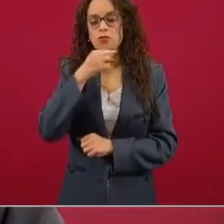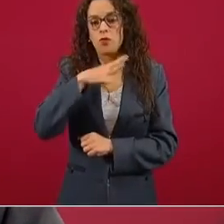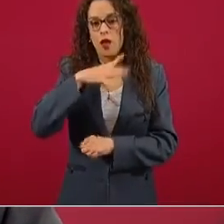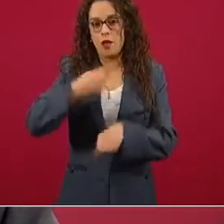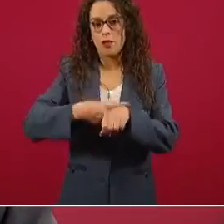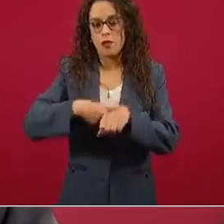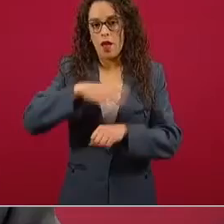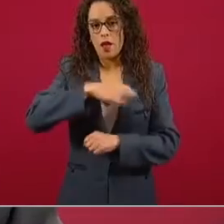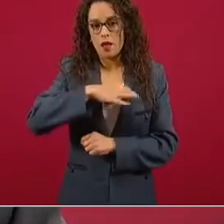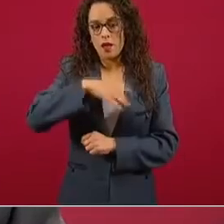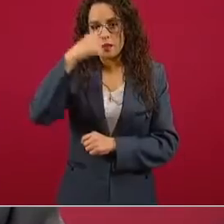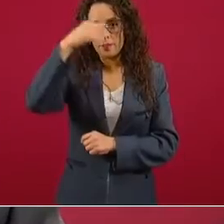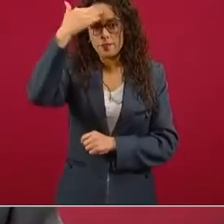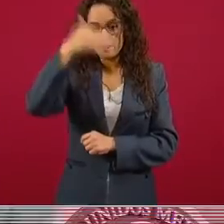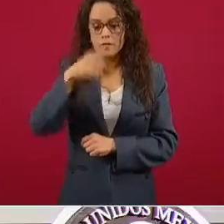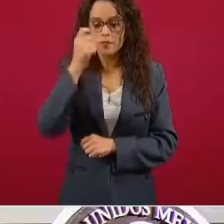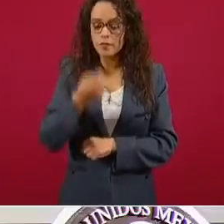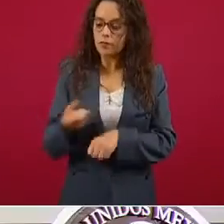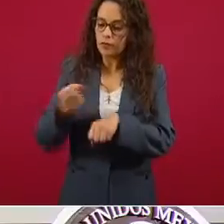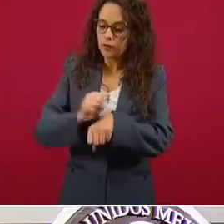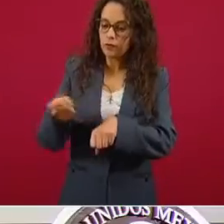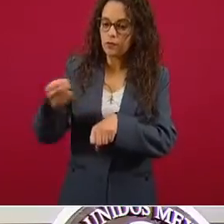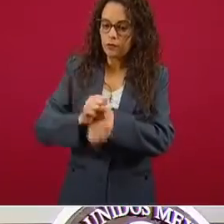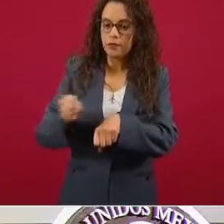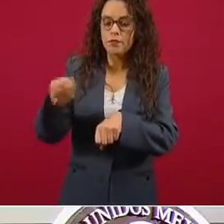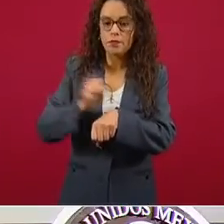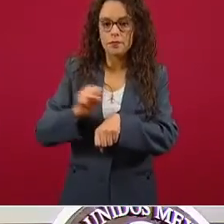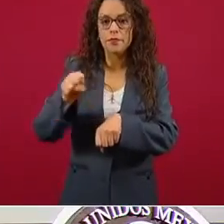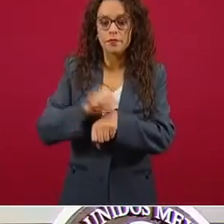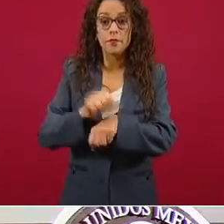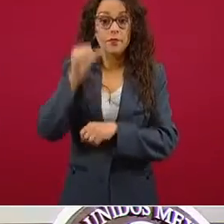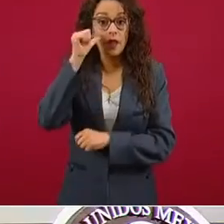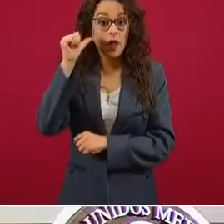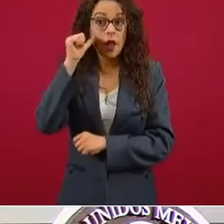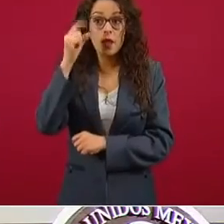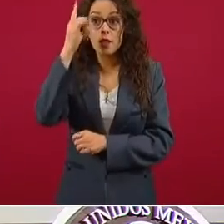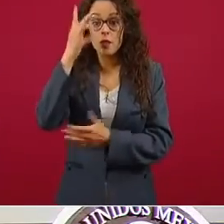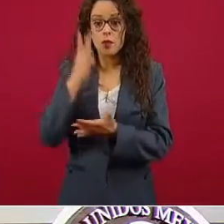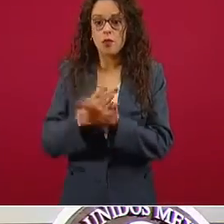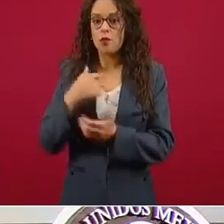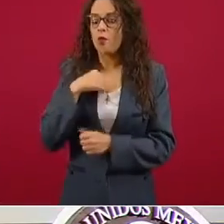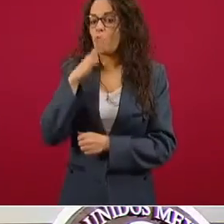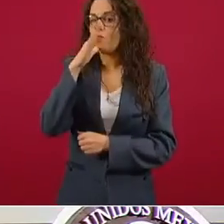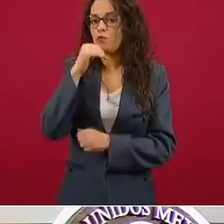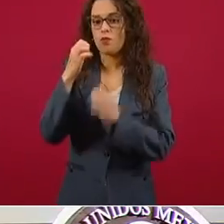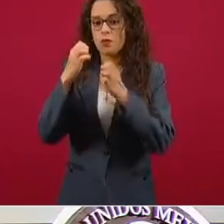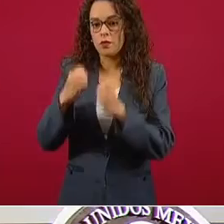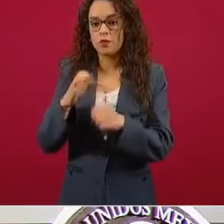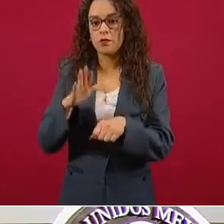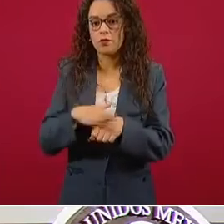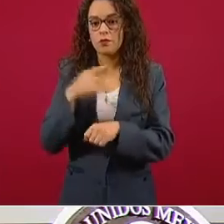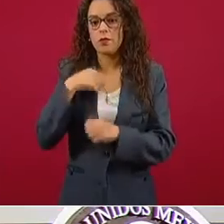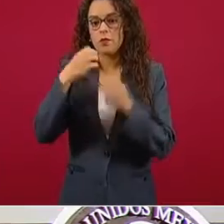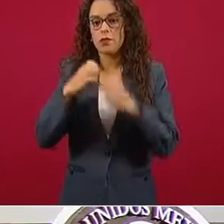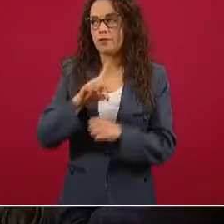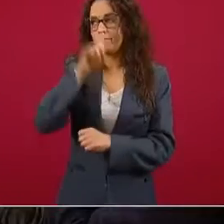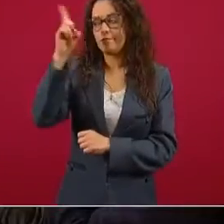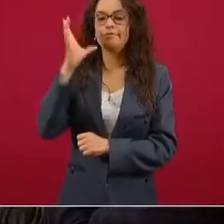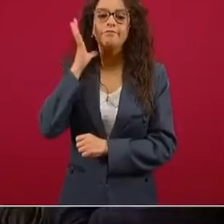para ver sus casos semana con semana. El día de ayer fue la única sesión en la que no he podido estar porque estábamos compareciendo en la Cámara de